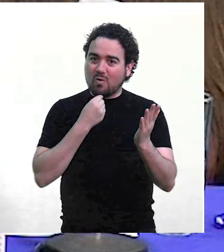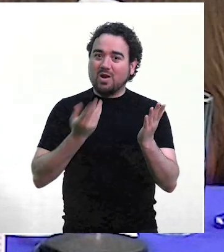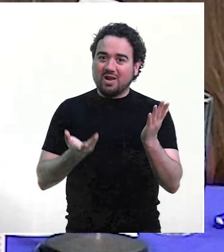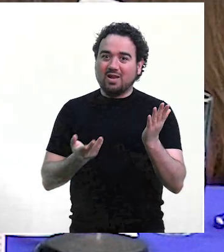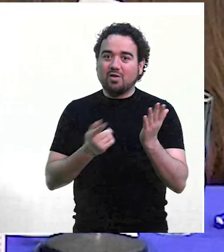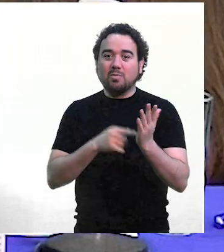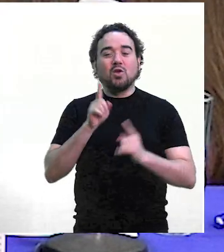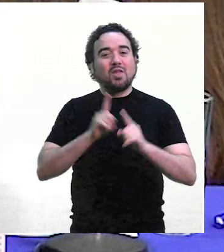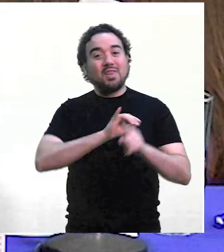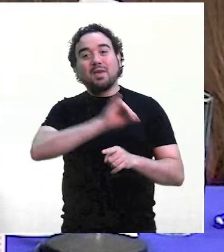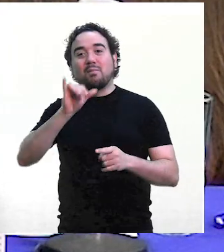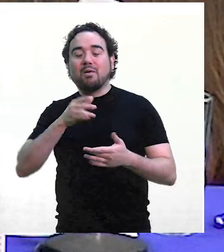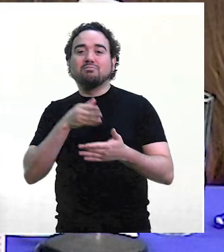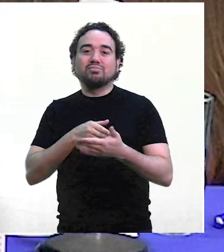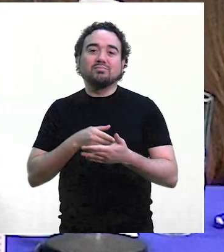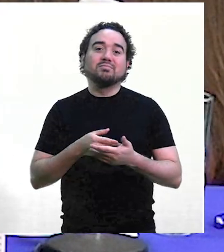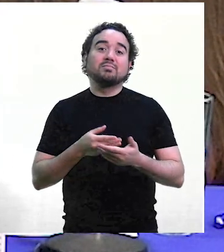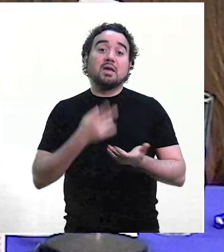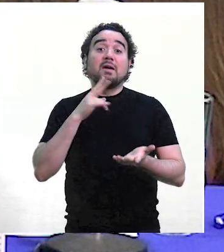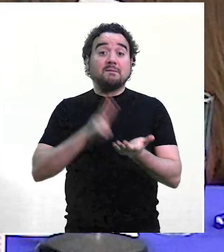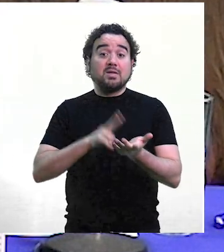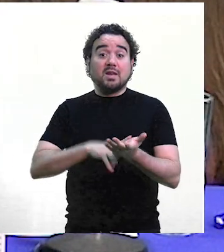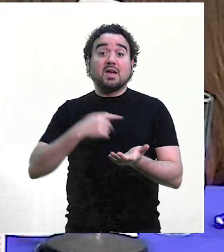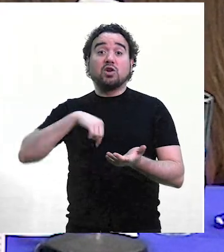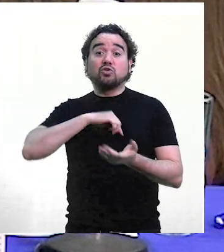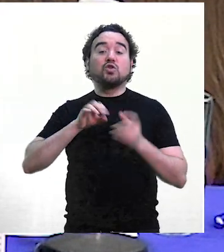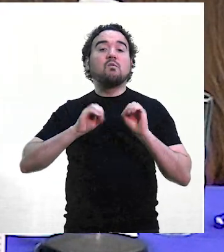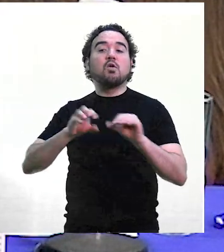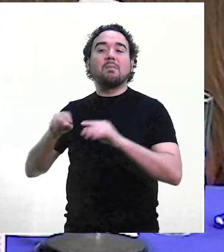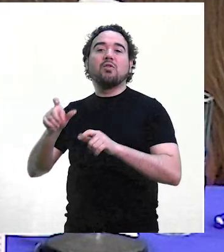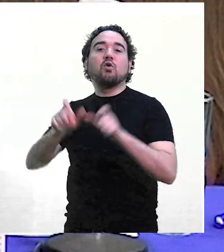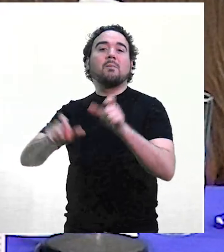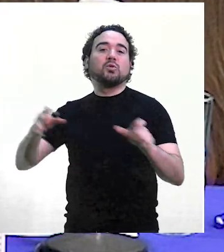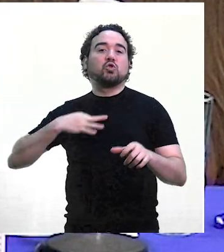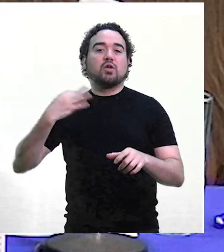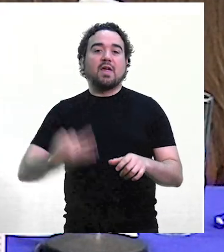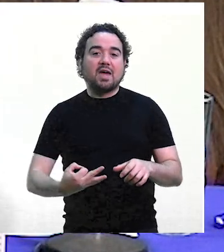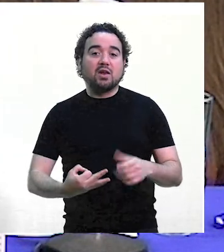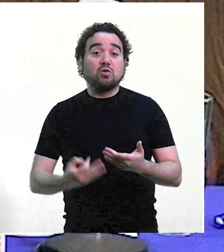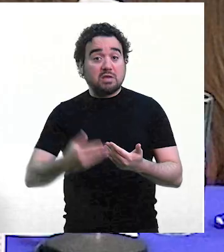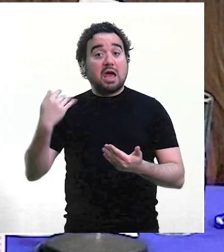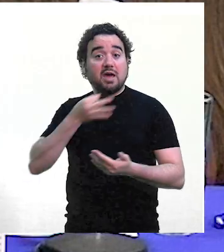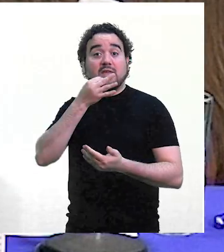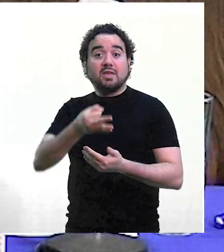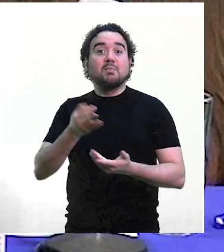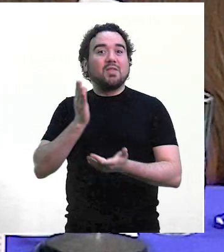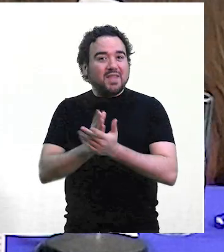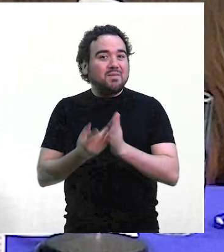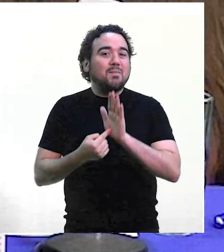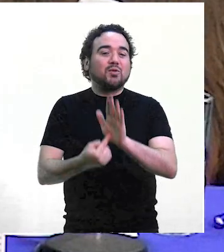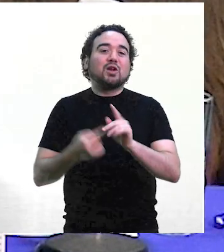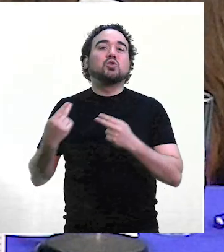ejemplo, queda bonito y después vamos con la matemática igual. Cuando en realidad lo que estamos formando son ciudadanos. Ciudadanos que,